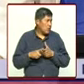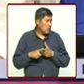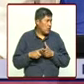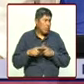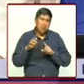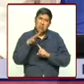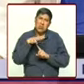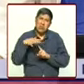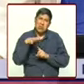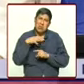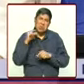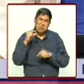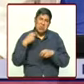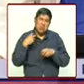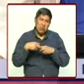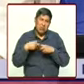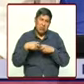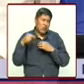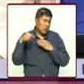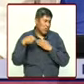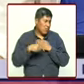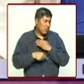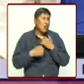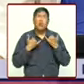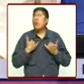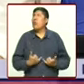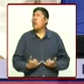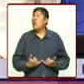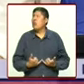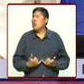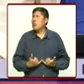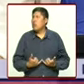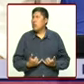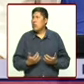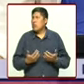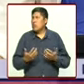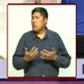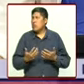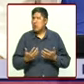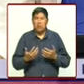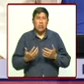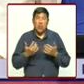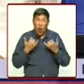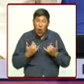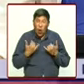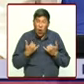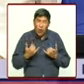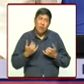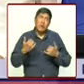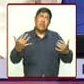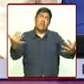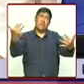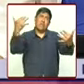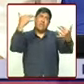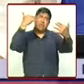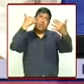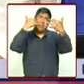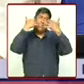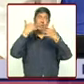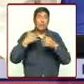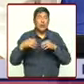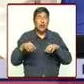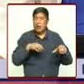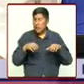Entonces, la situación está un poquito complicada por el momento, ya que hoy en día están entrando, especialmente ahorita en estas horas